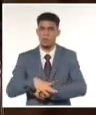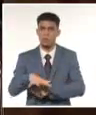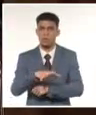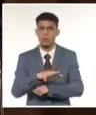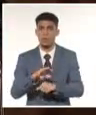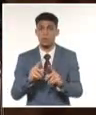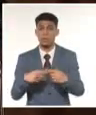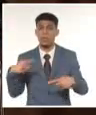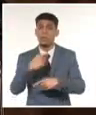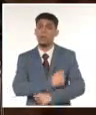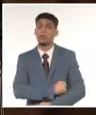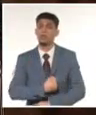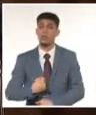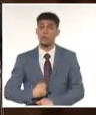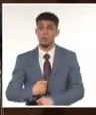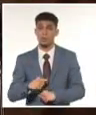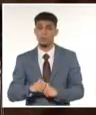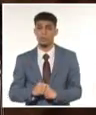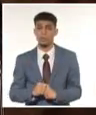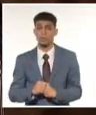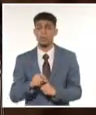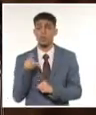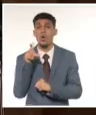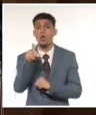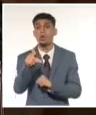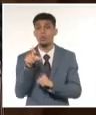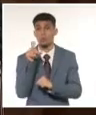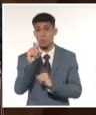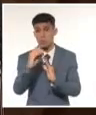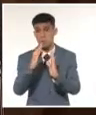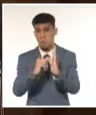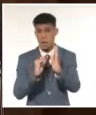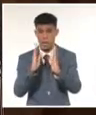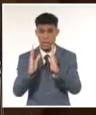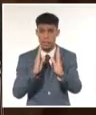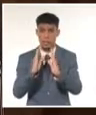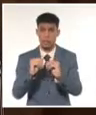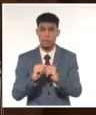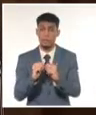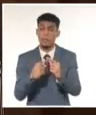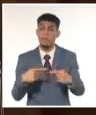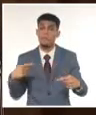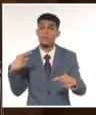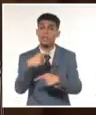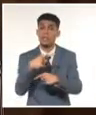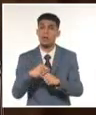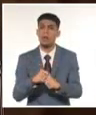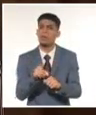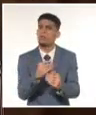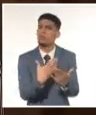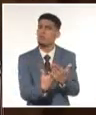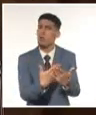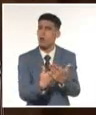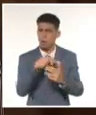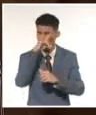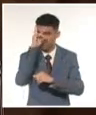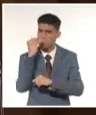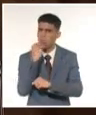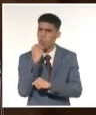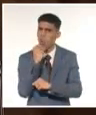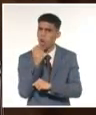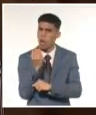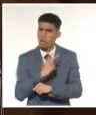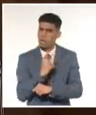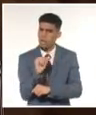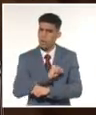esfuerzos. Los últimos meses, de manera particular, nos han dejado evidencias de que sí es posible y de que